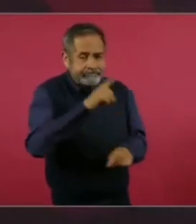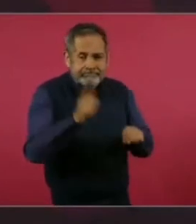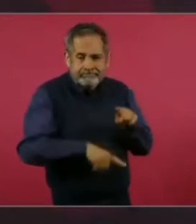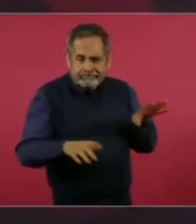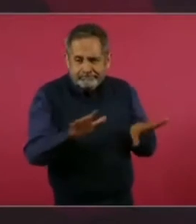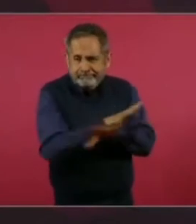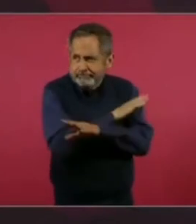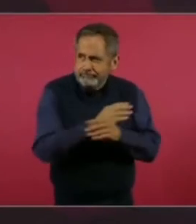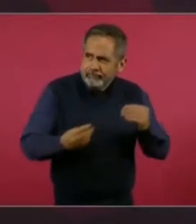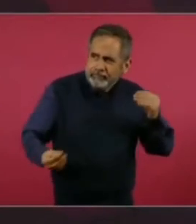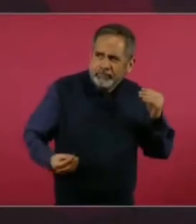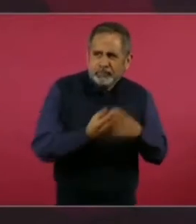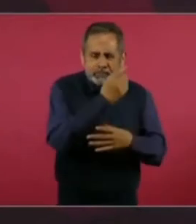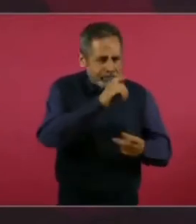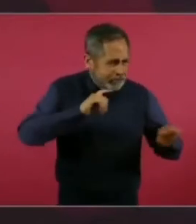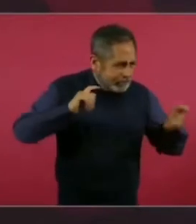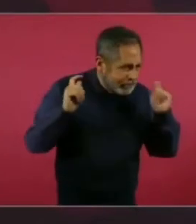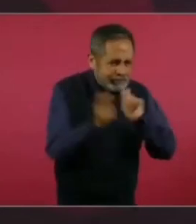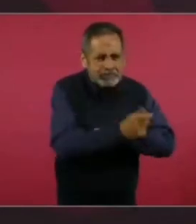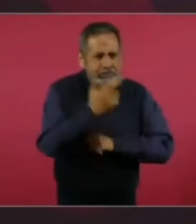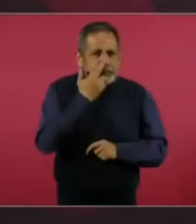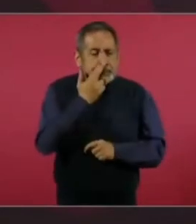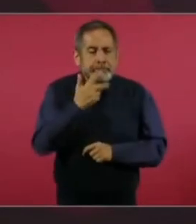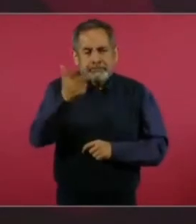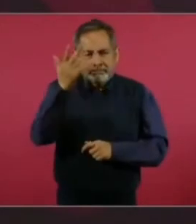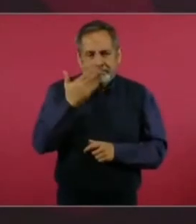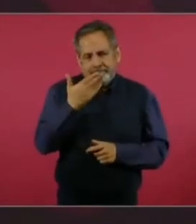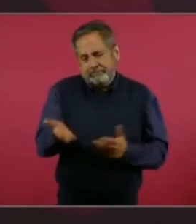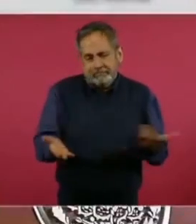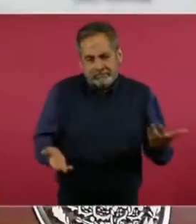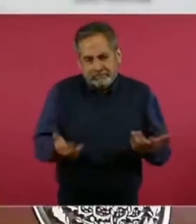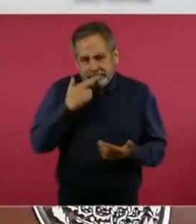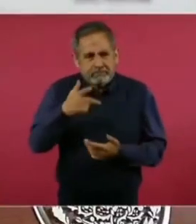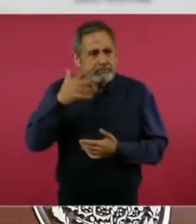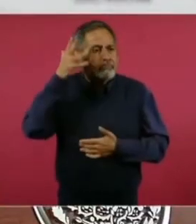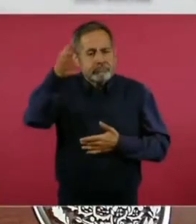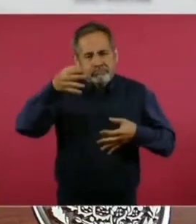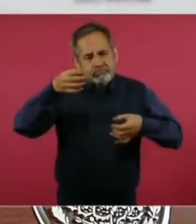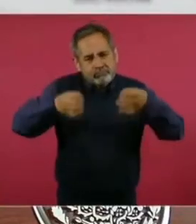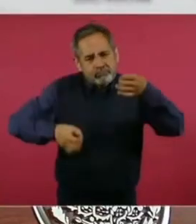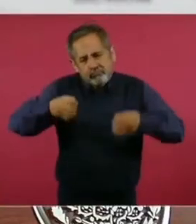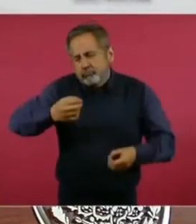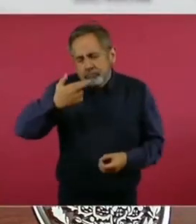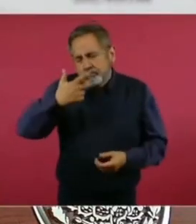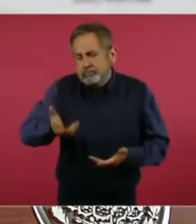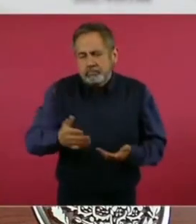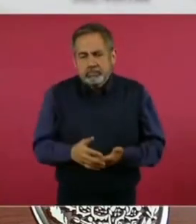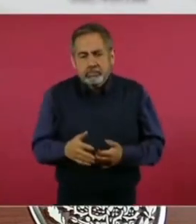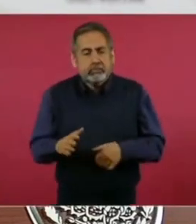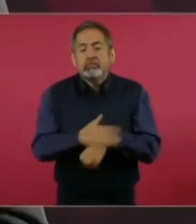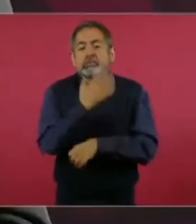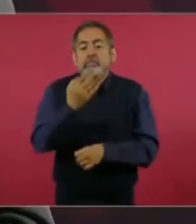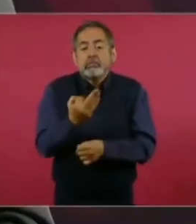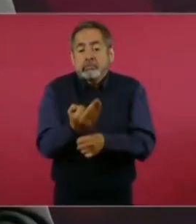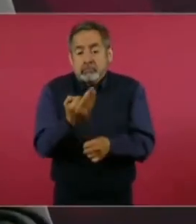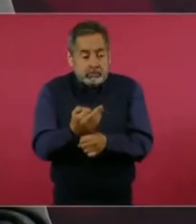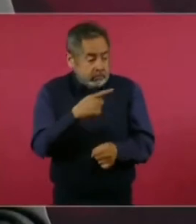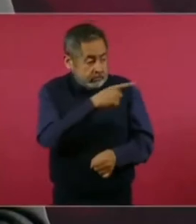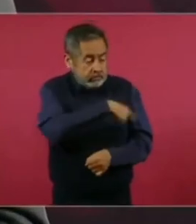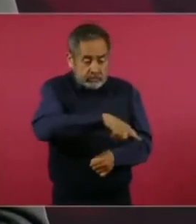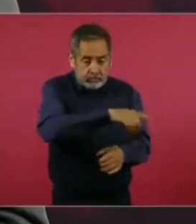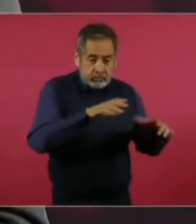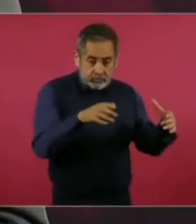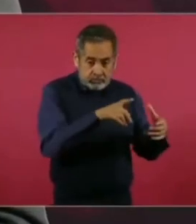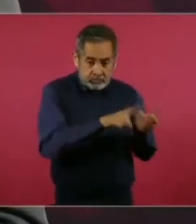para bien todo lo que es impartición de justicia, porque los jueces